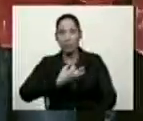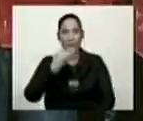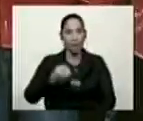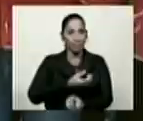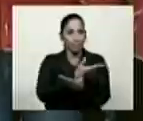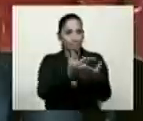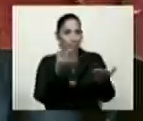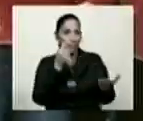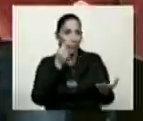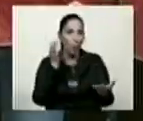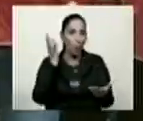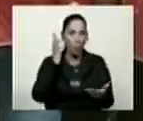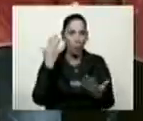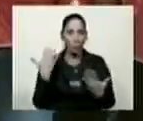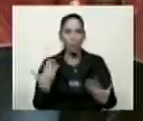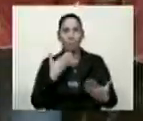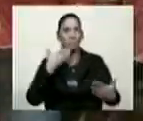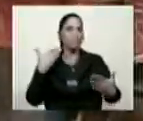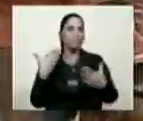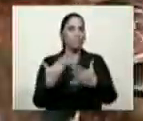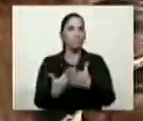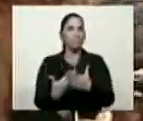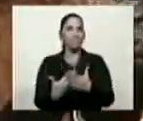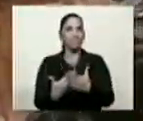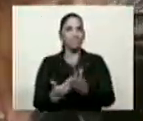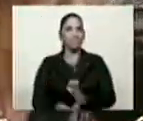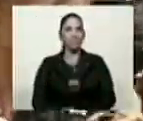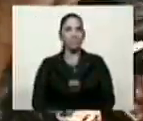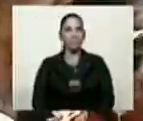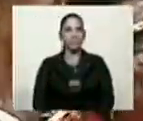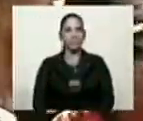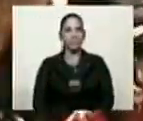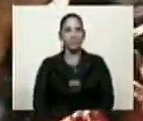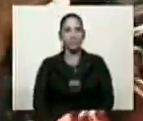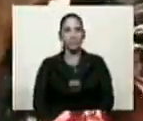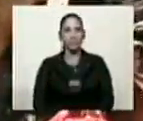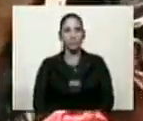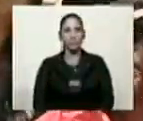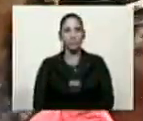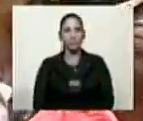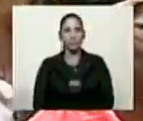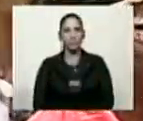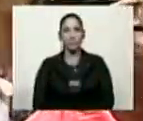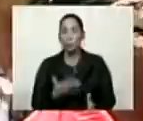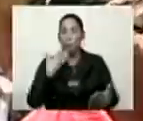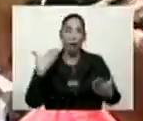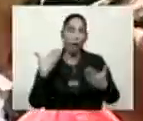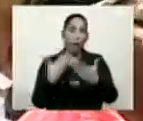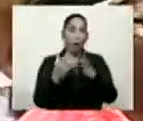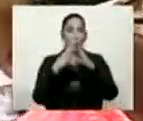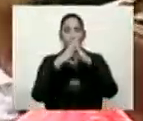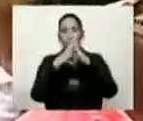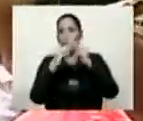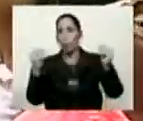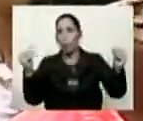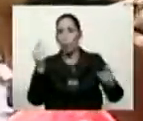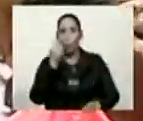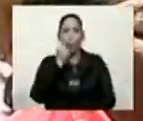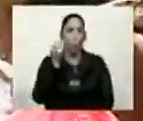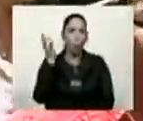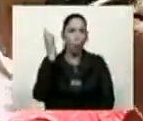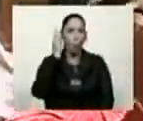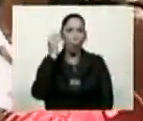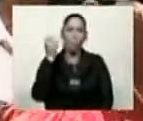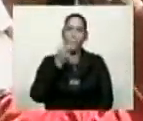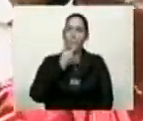todos. Agradezco a... Les agradezco a todas y a todos por este hermoso